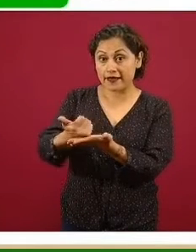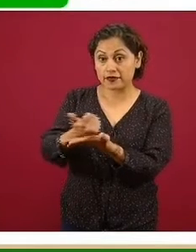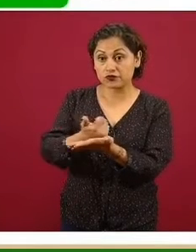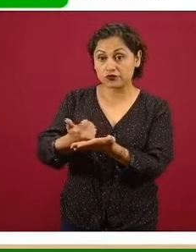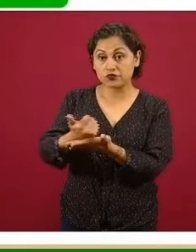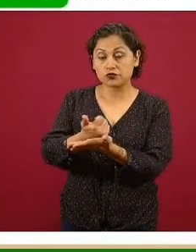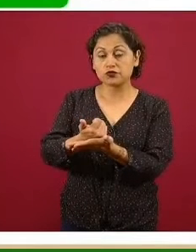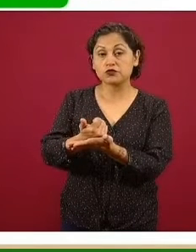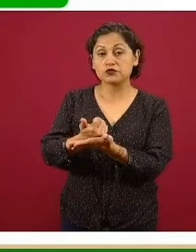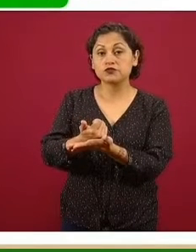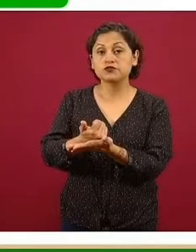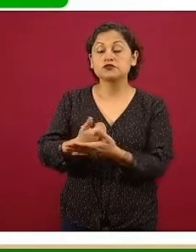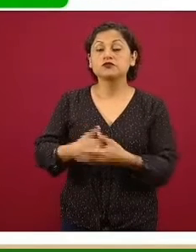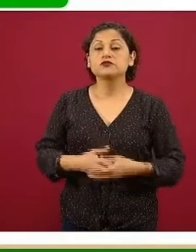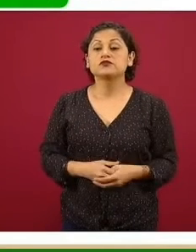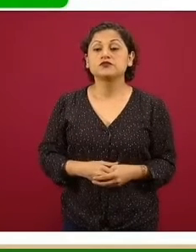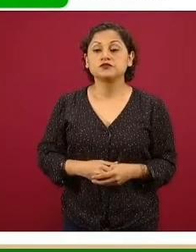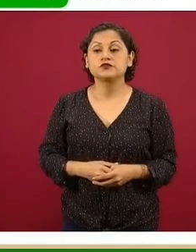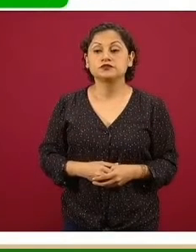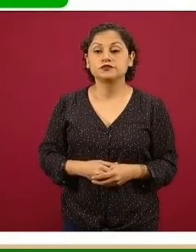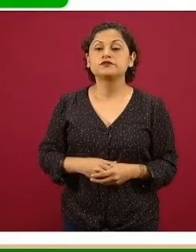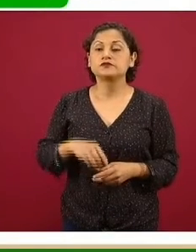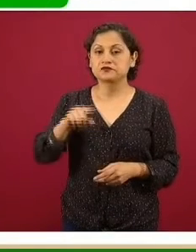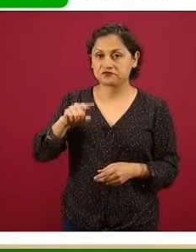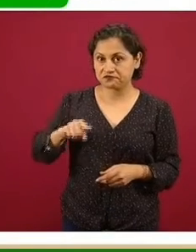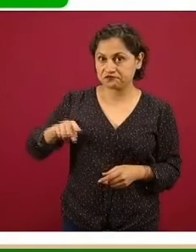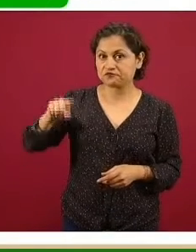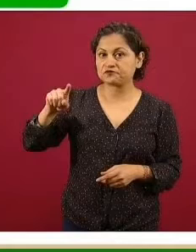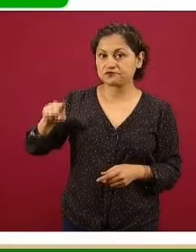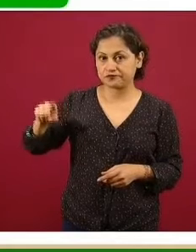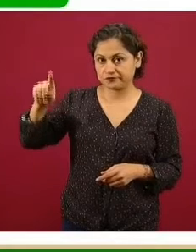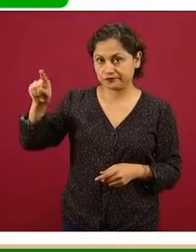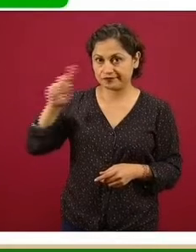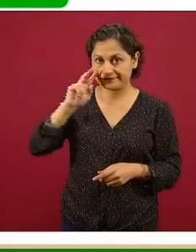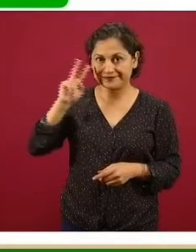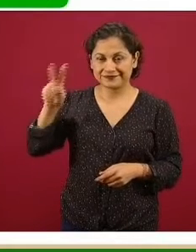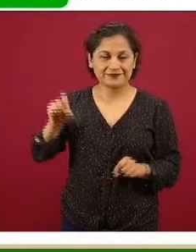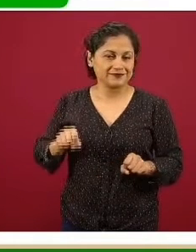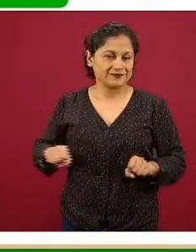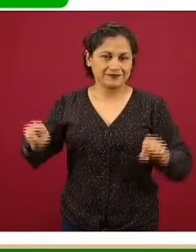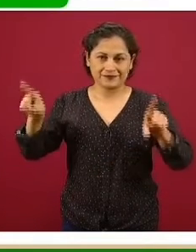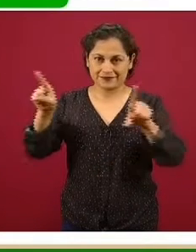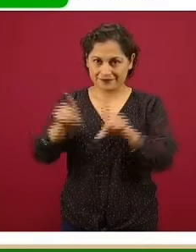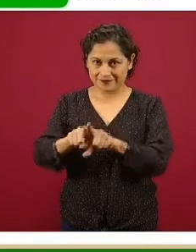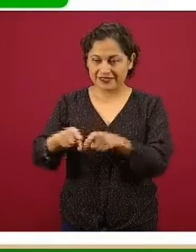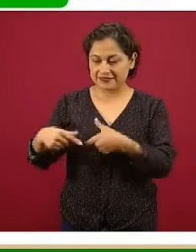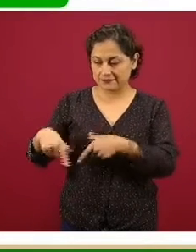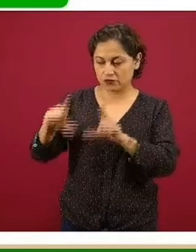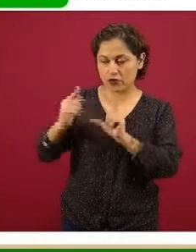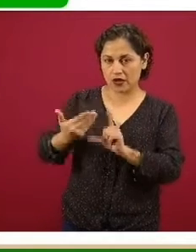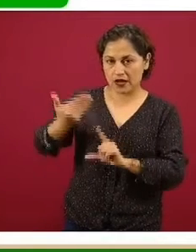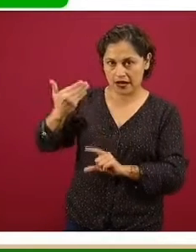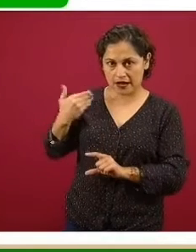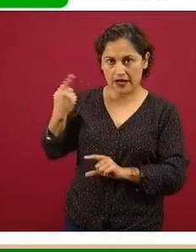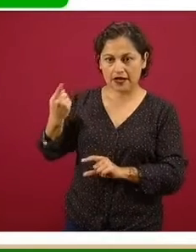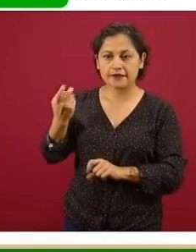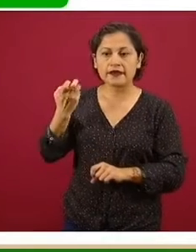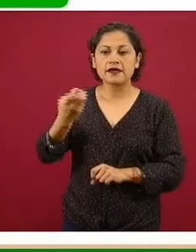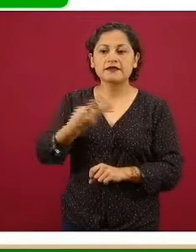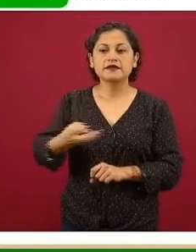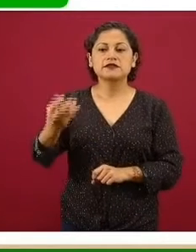parte superior, precisamente esta tendencia que en su momento veíamos de la presentación de casos estimados,